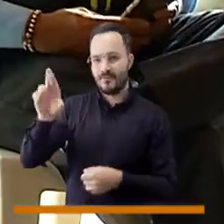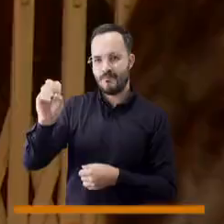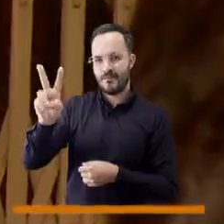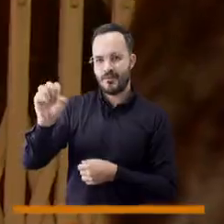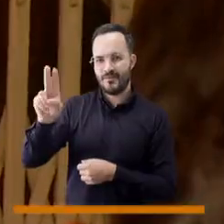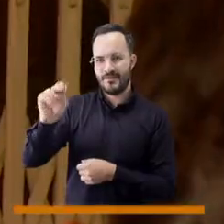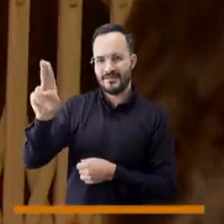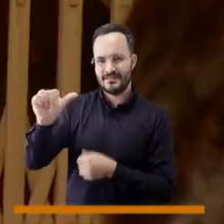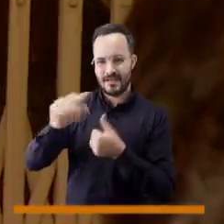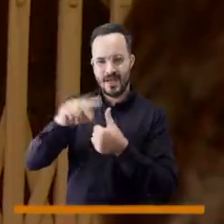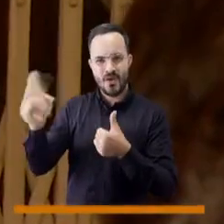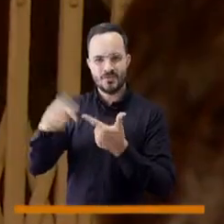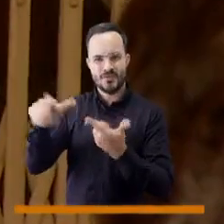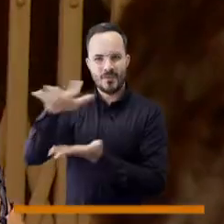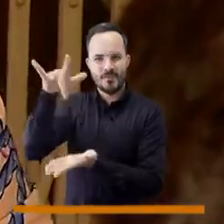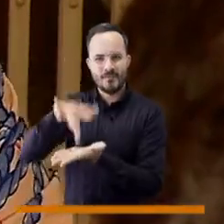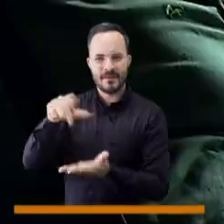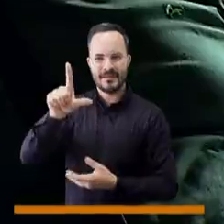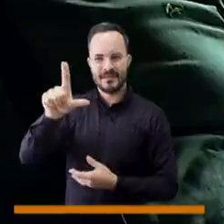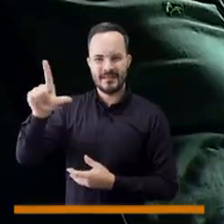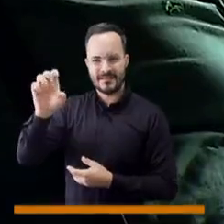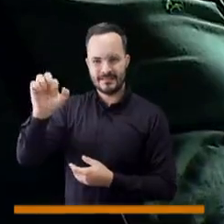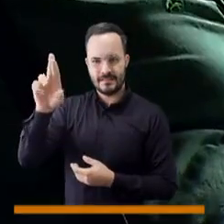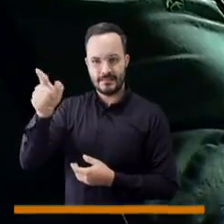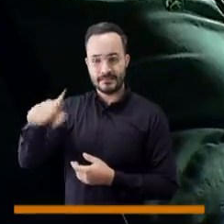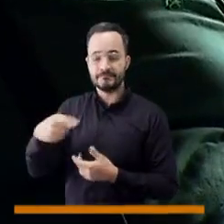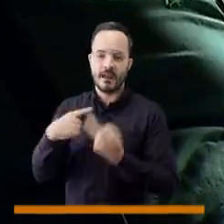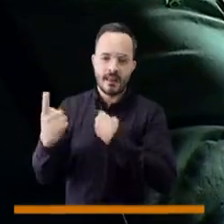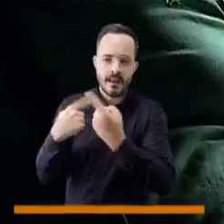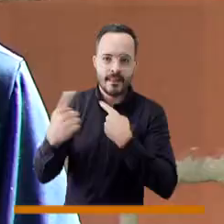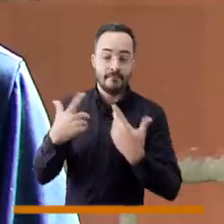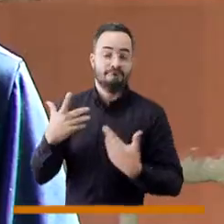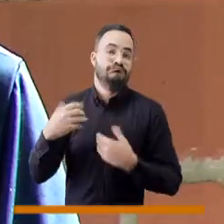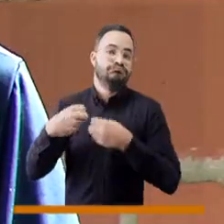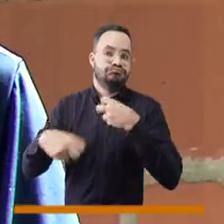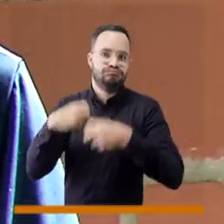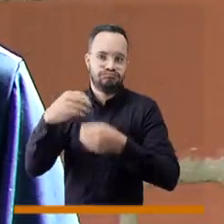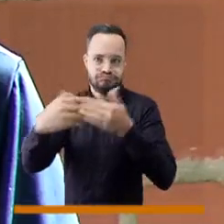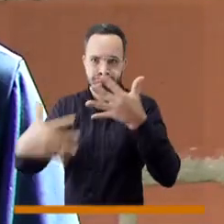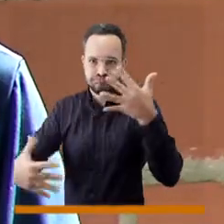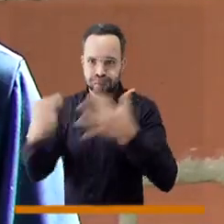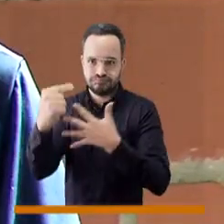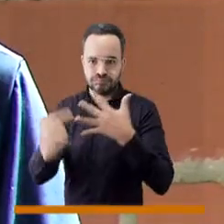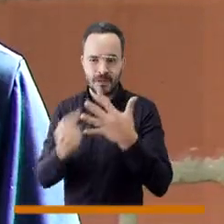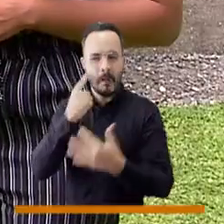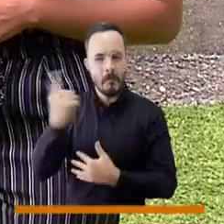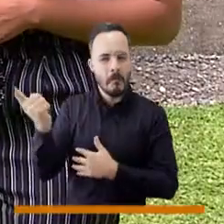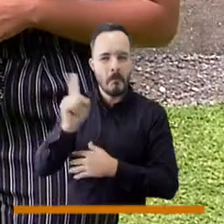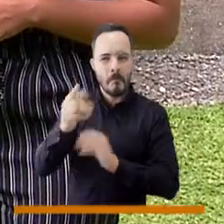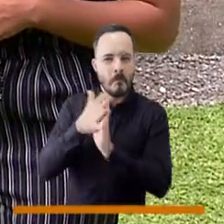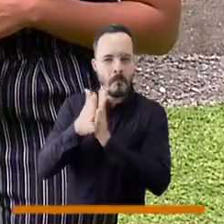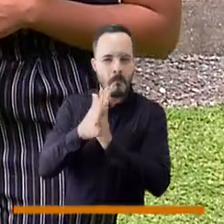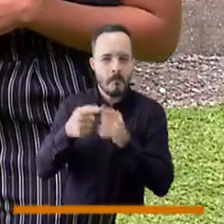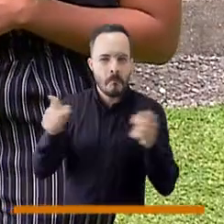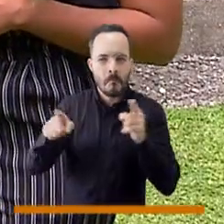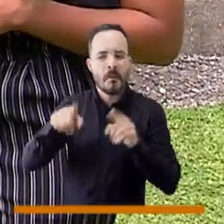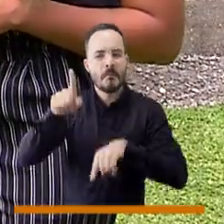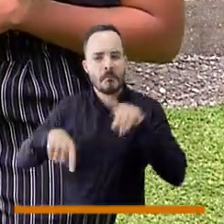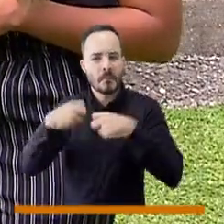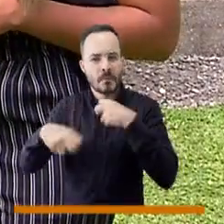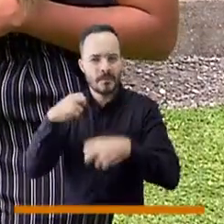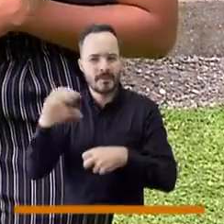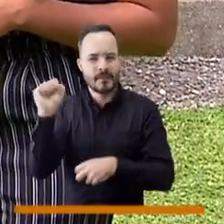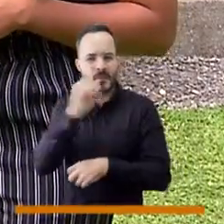Las problemáticas son muchas. Los acompañamos y conversamos un poco con ellos. Estamos con Dora Herrera. Dora, cuéntenos alguno